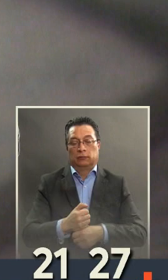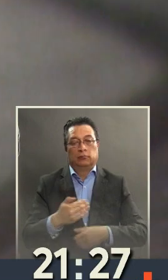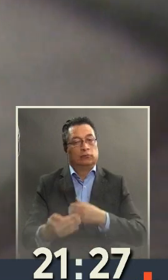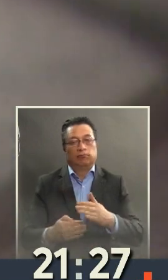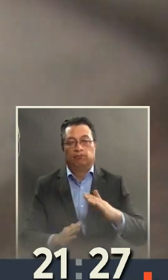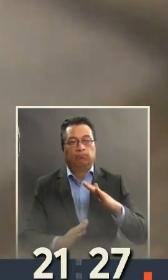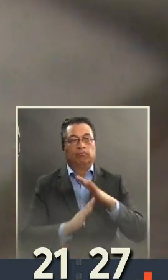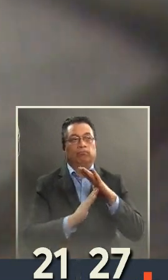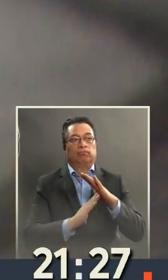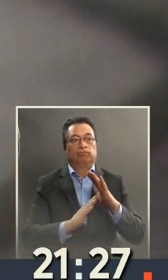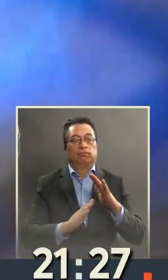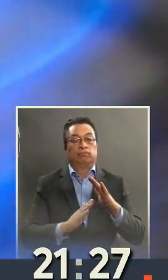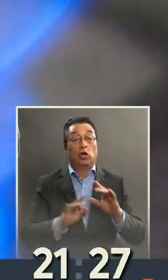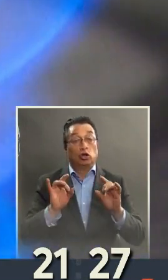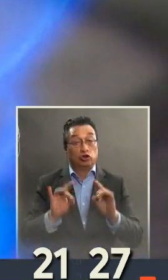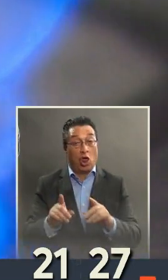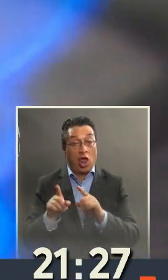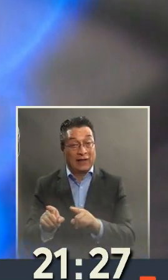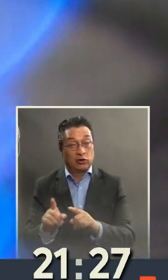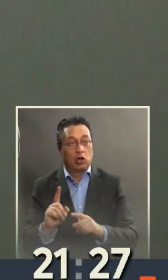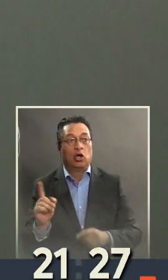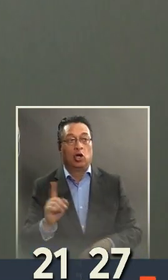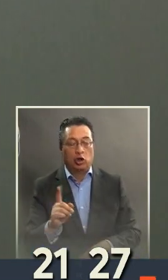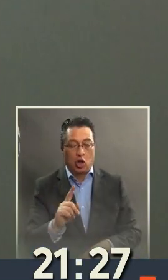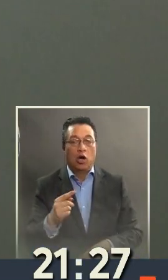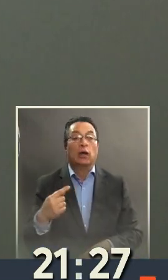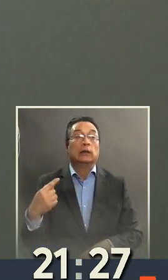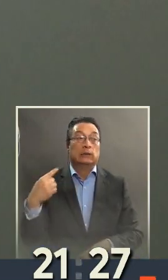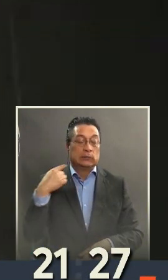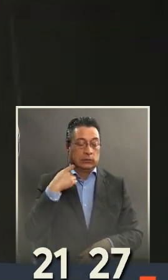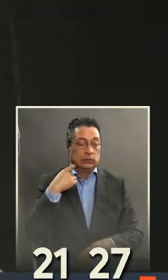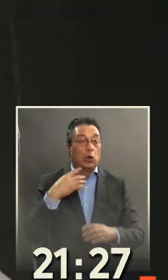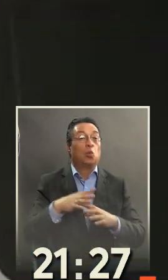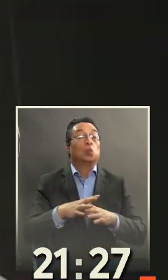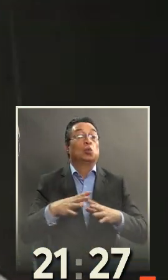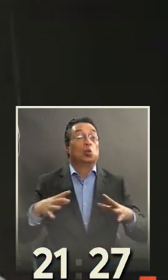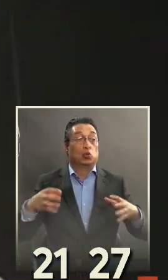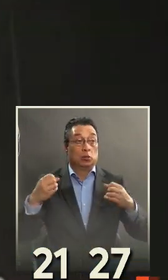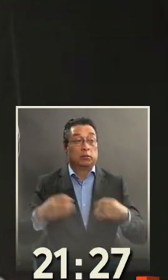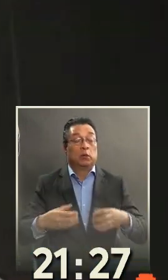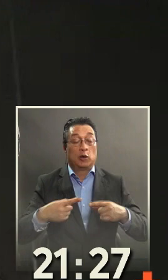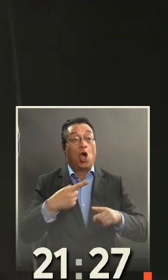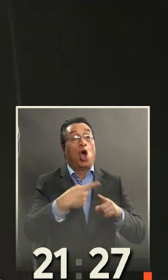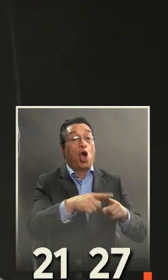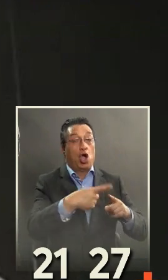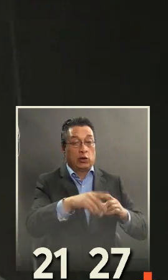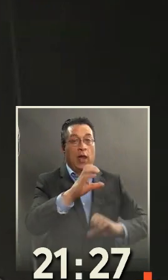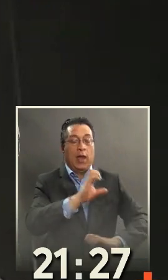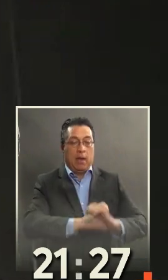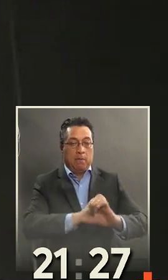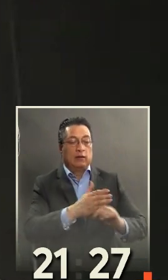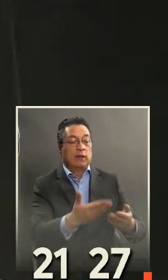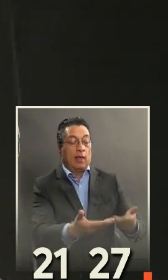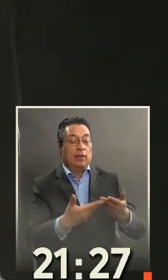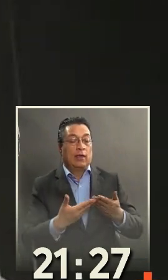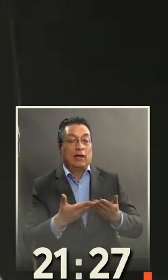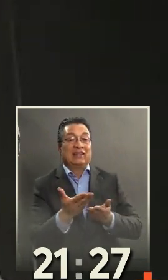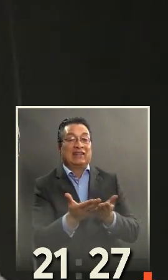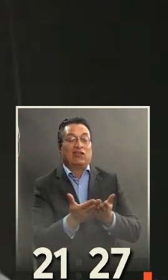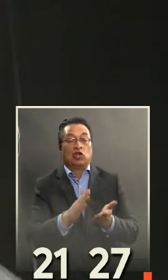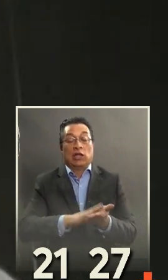no solo eso. El impacto enorme en otras empresas que prestan servicio, en salud,